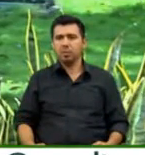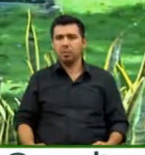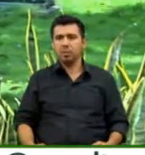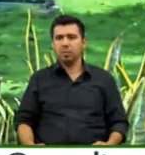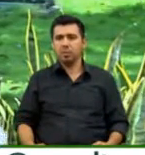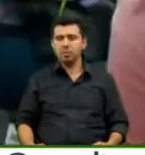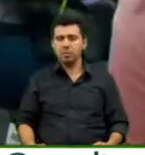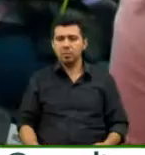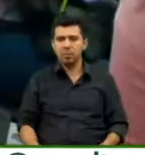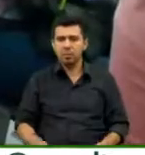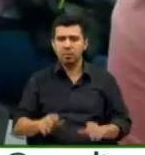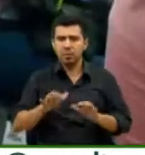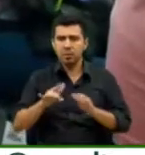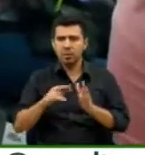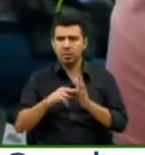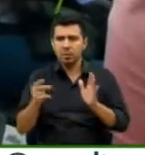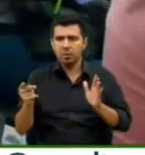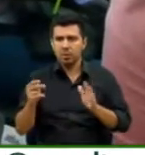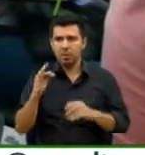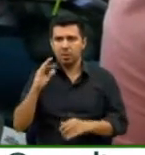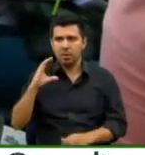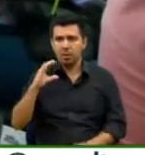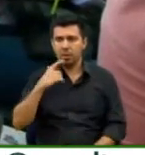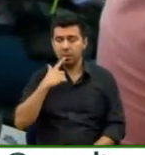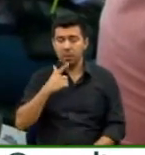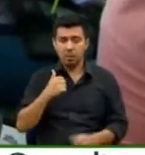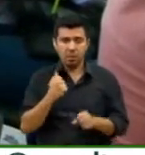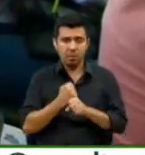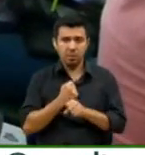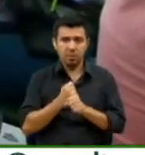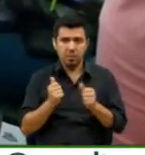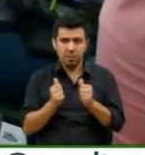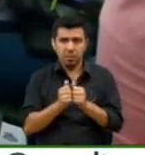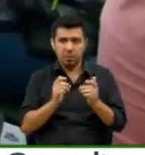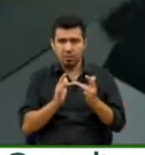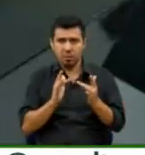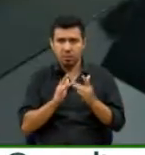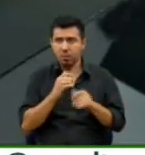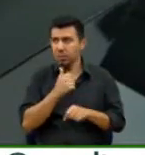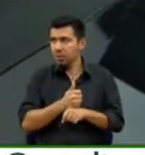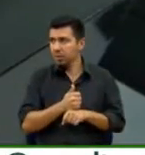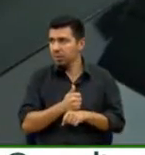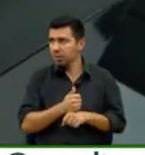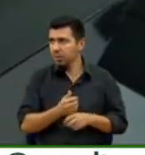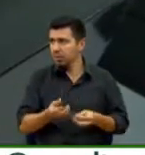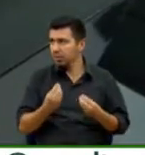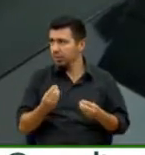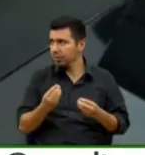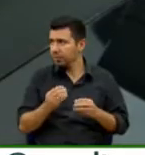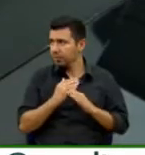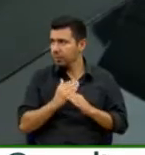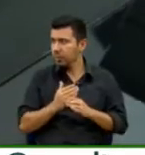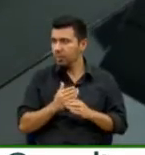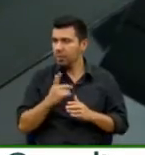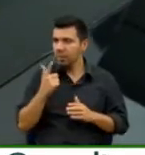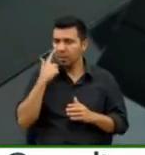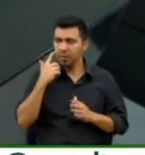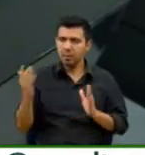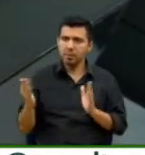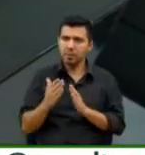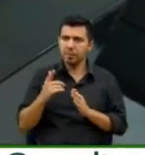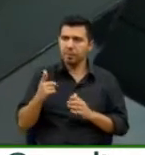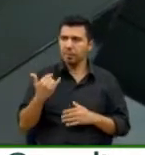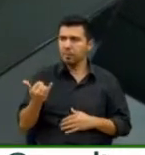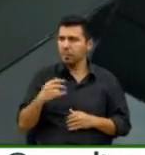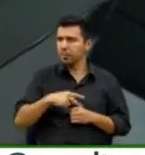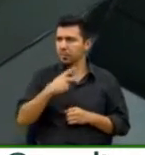de manera mancomunada con los rectores de las instituciones educativas para evitar que se presenten inconvenientes con el proyecto con